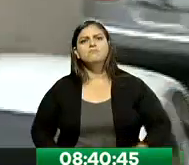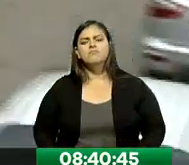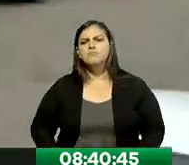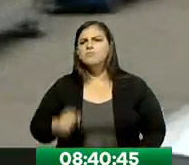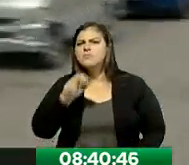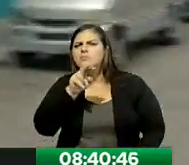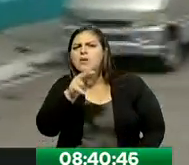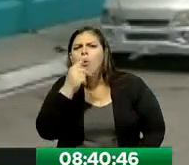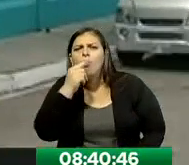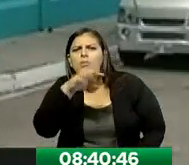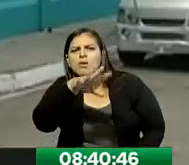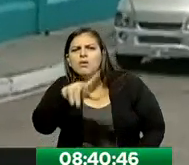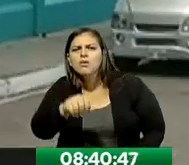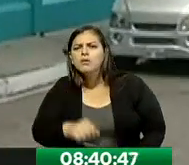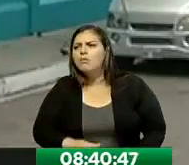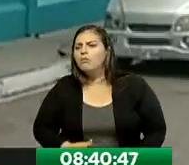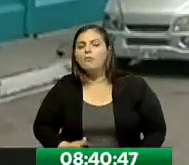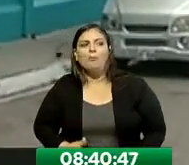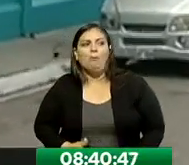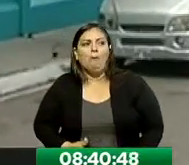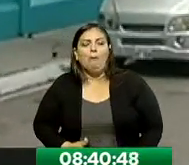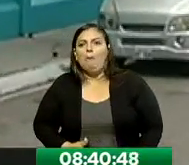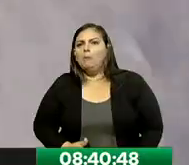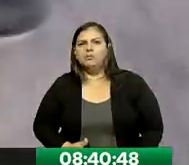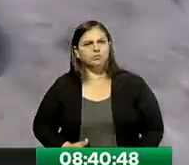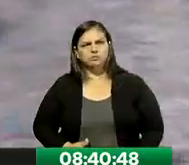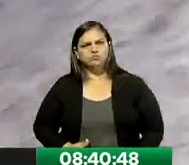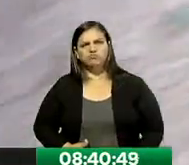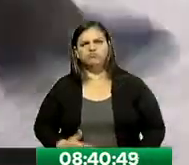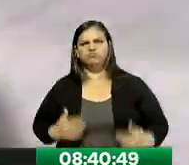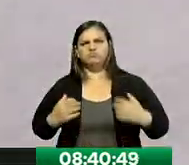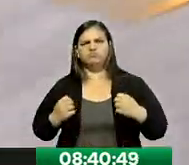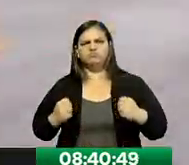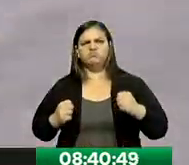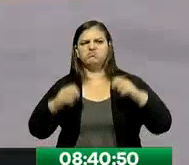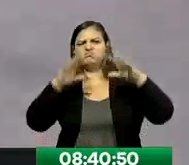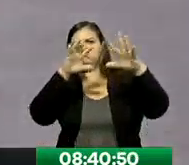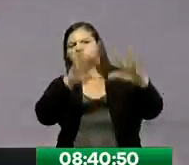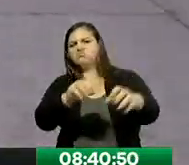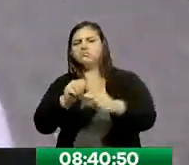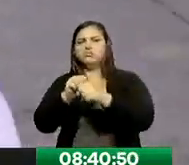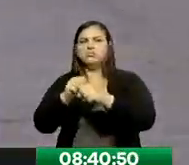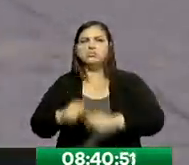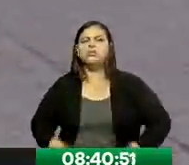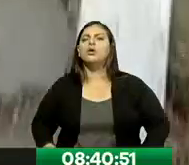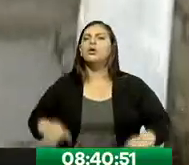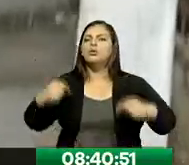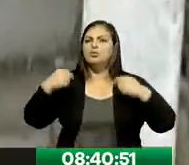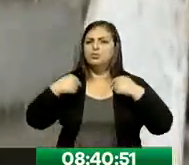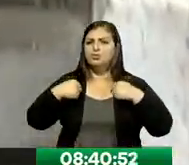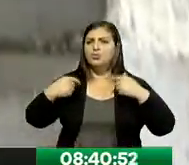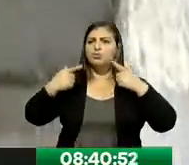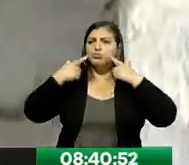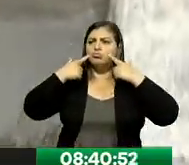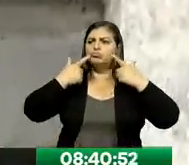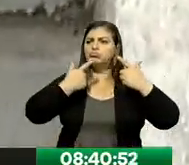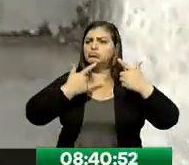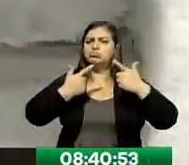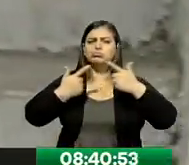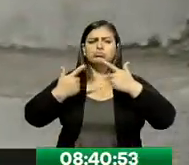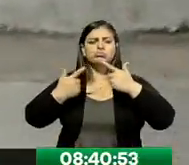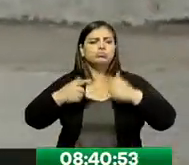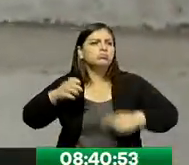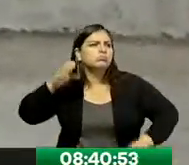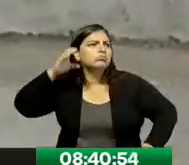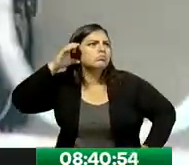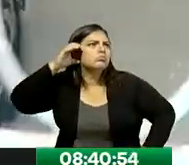educativo localizado en la ciudad de La Miraflores. Escuché un ruido del vidrio que quebró las ventanas y nada más, y